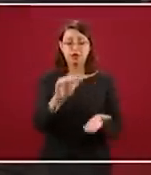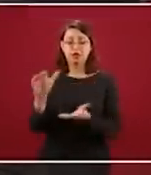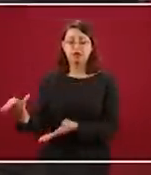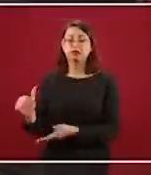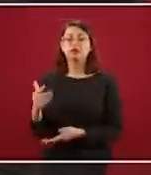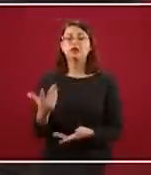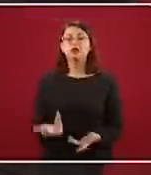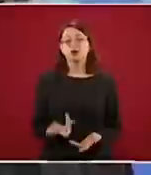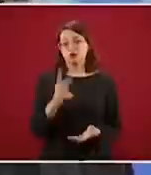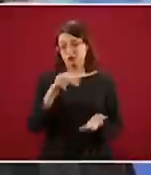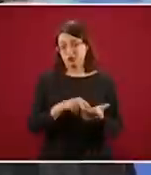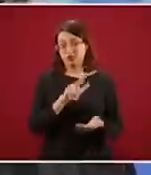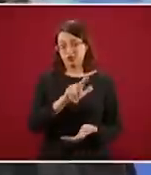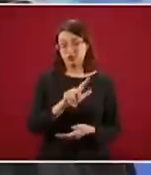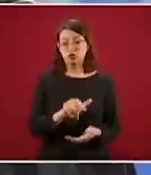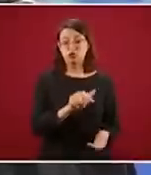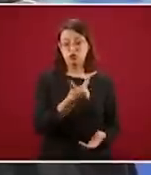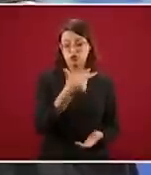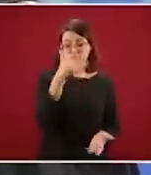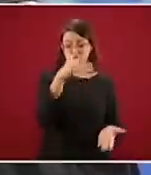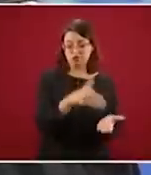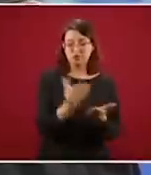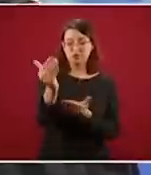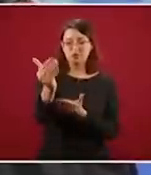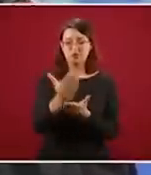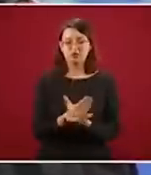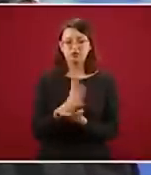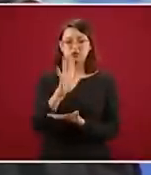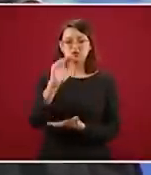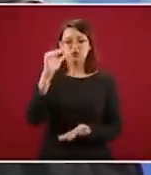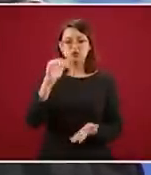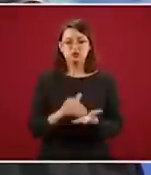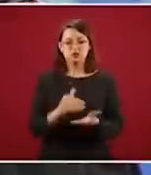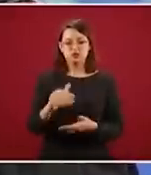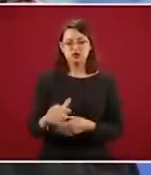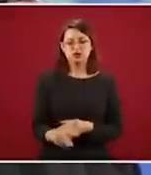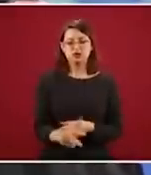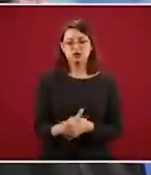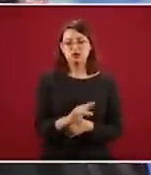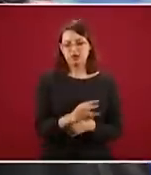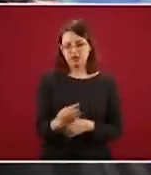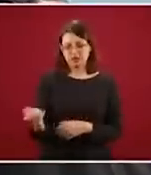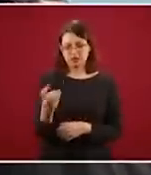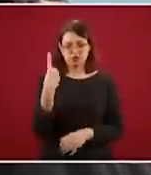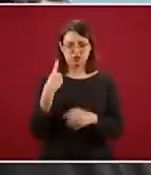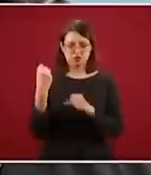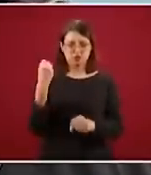en 2018 a 5.300 barriles en el año pasado.